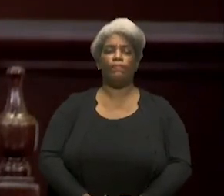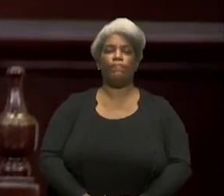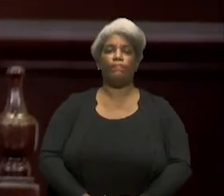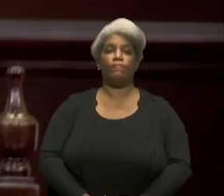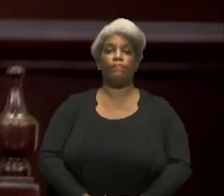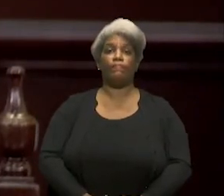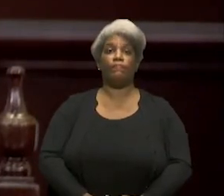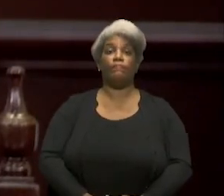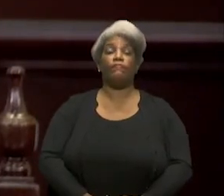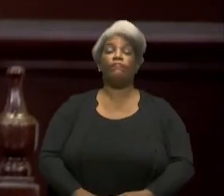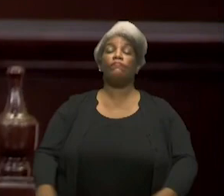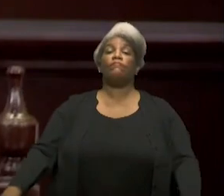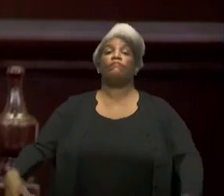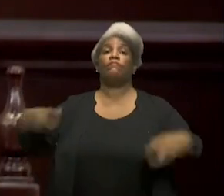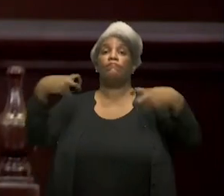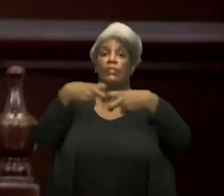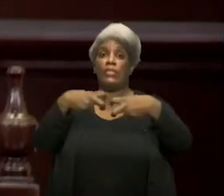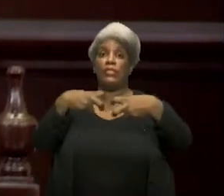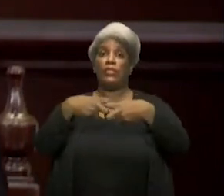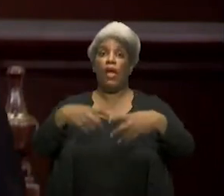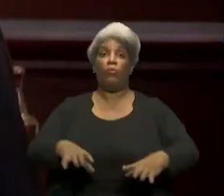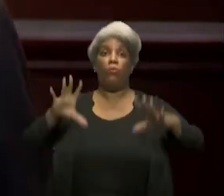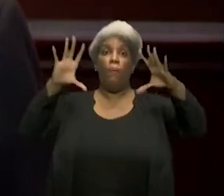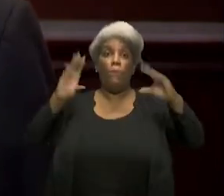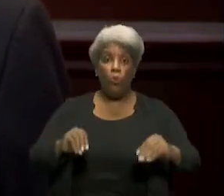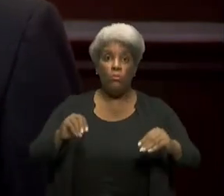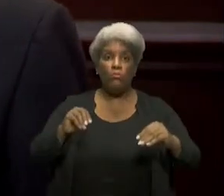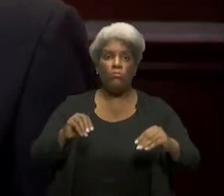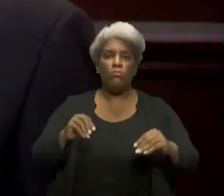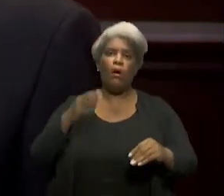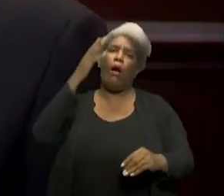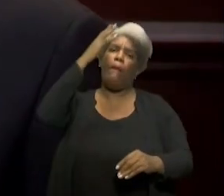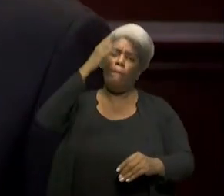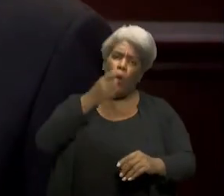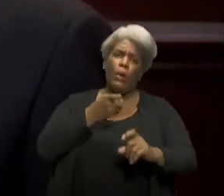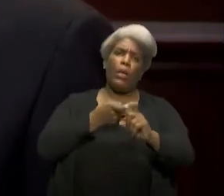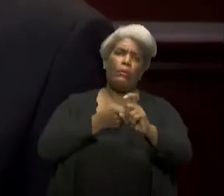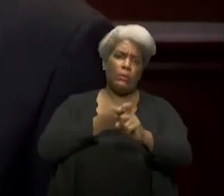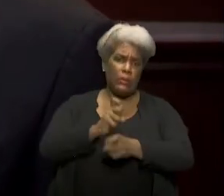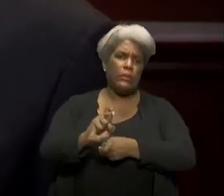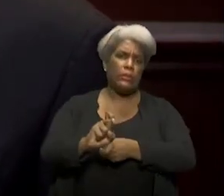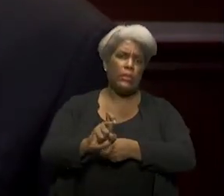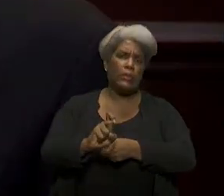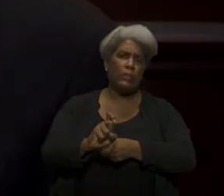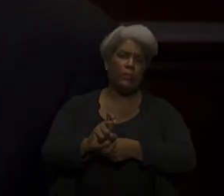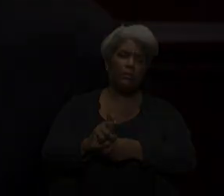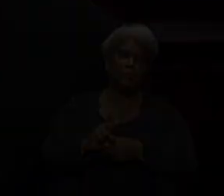Los apagones se producen por averías. Hoy en nuestro país no hay apagones financieros.